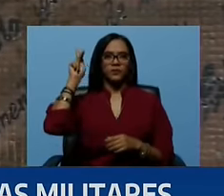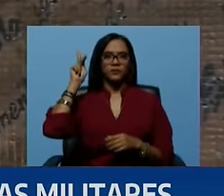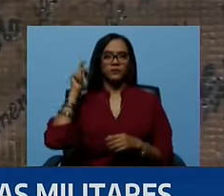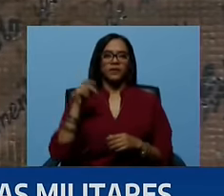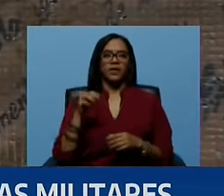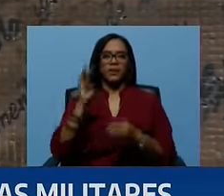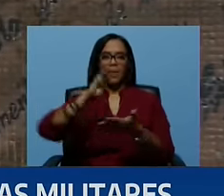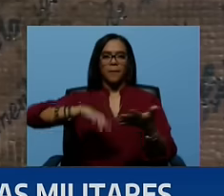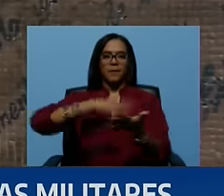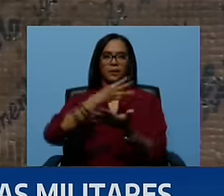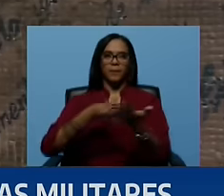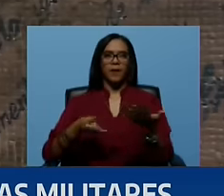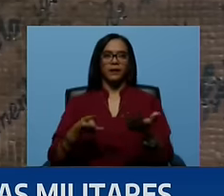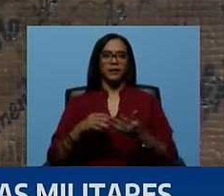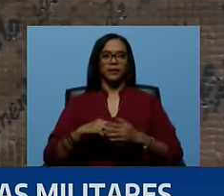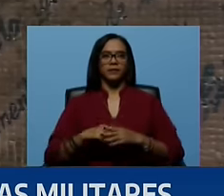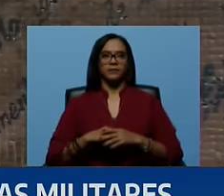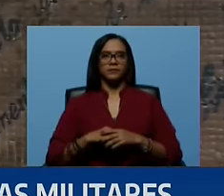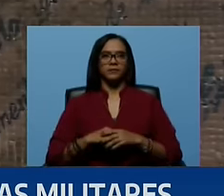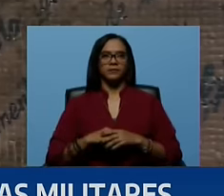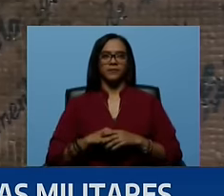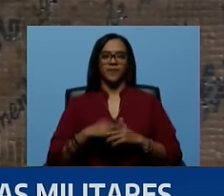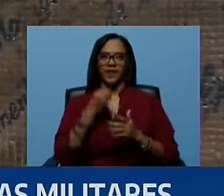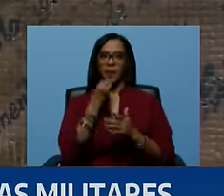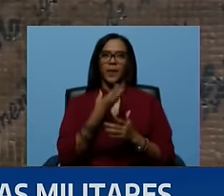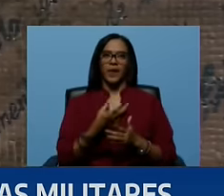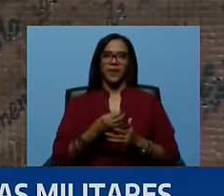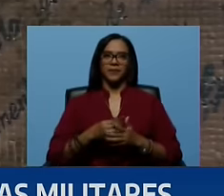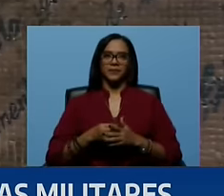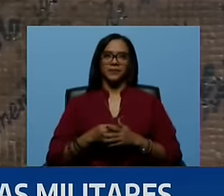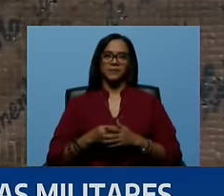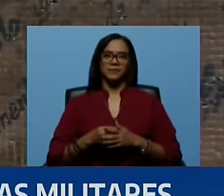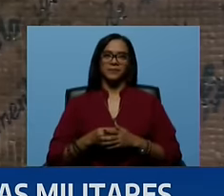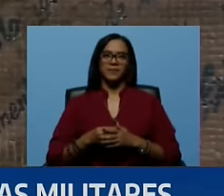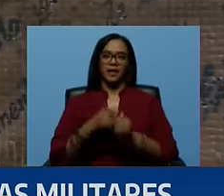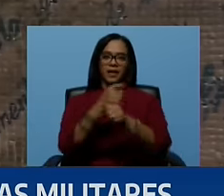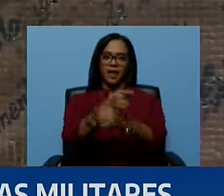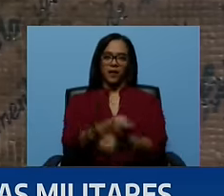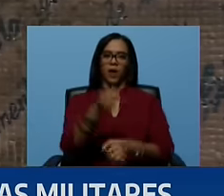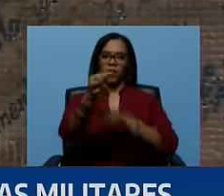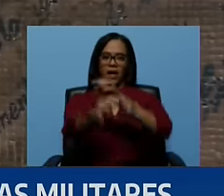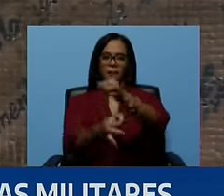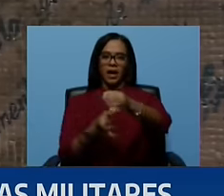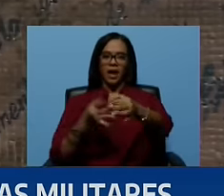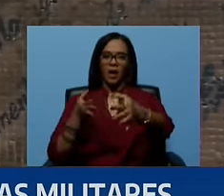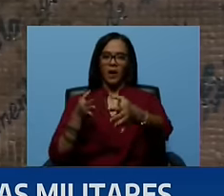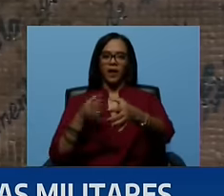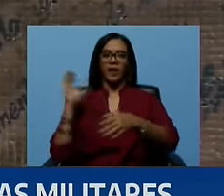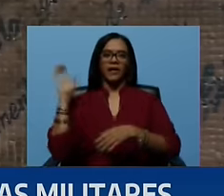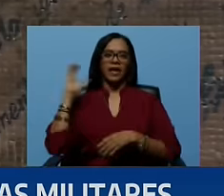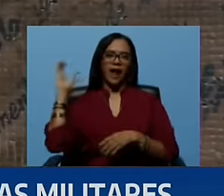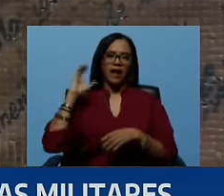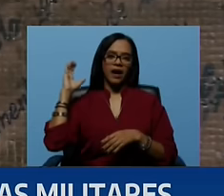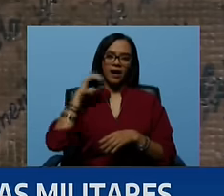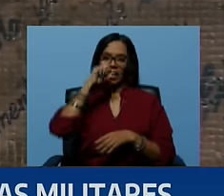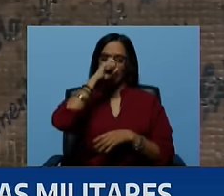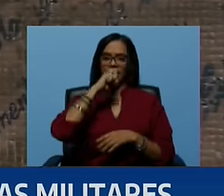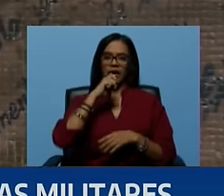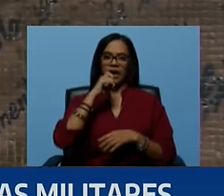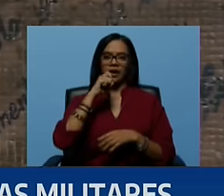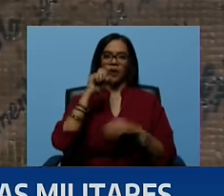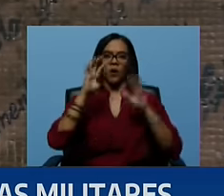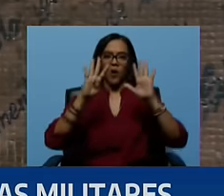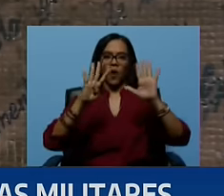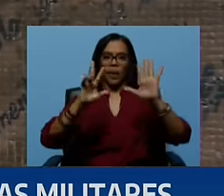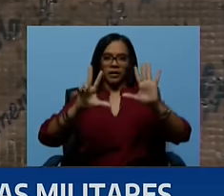de matemáticas Qué bueno egresado del pedagógico de Caracas en el año